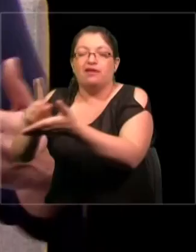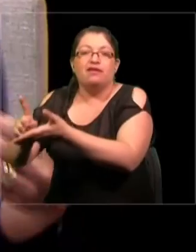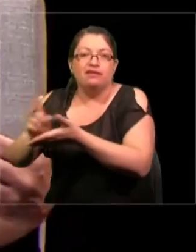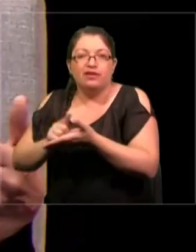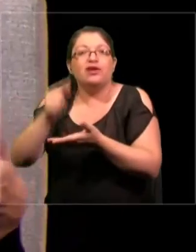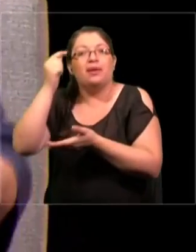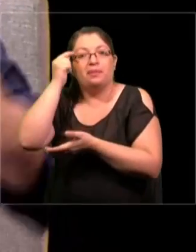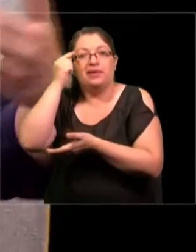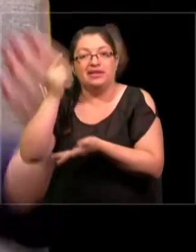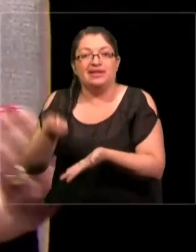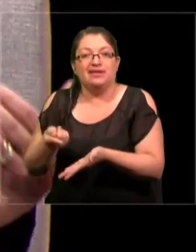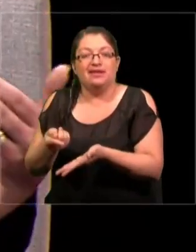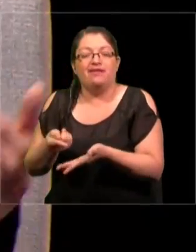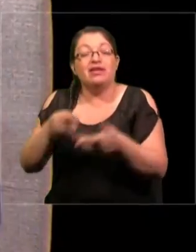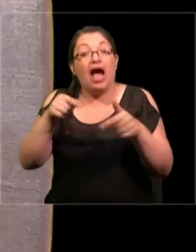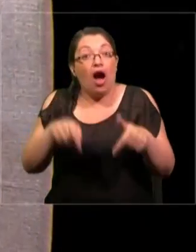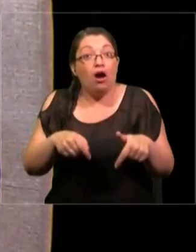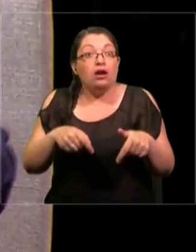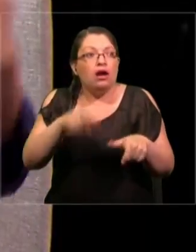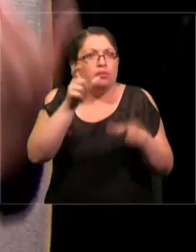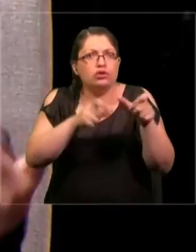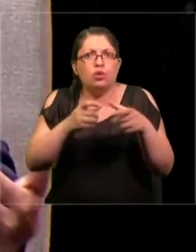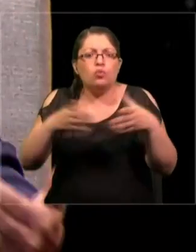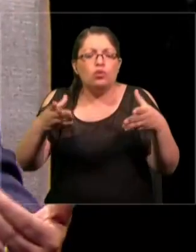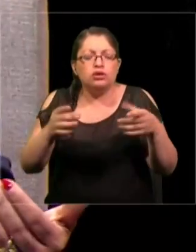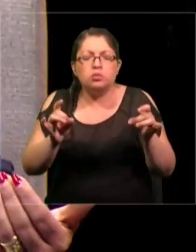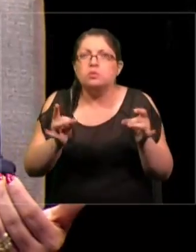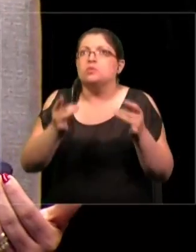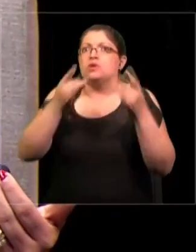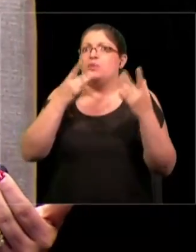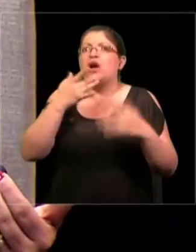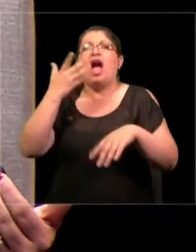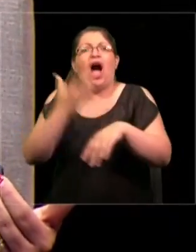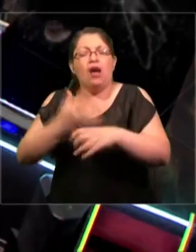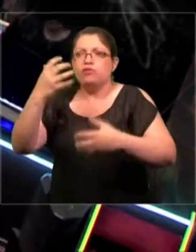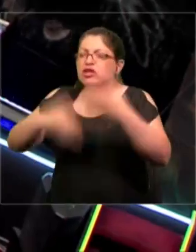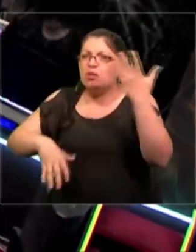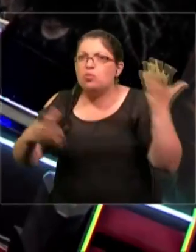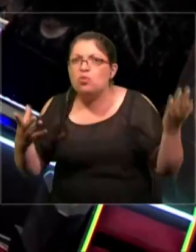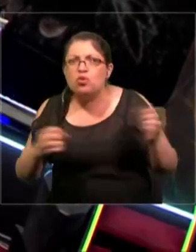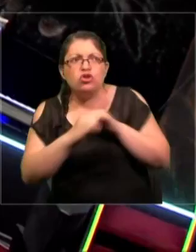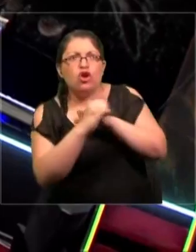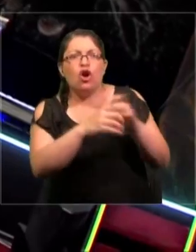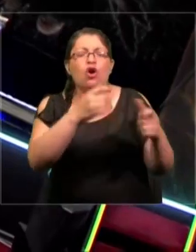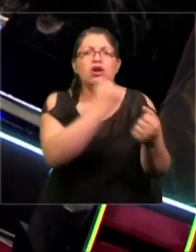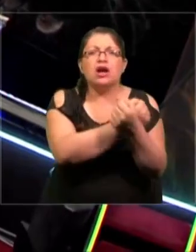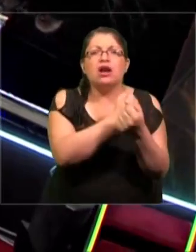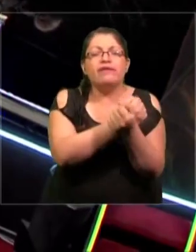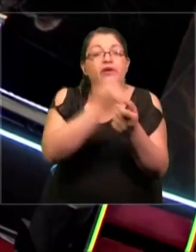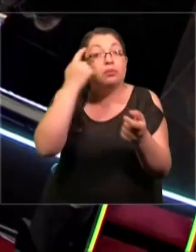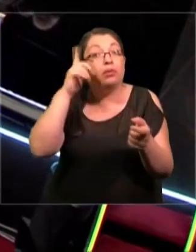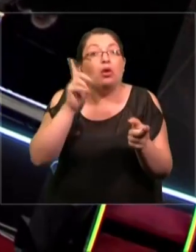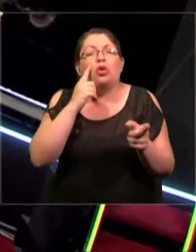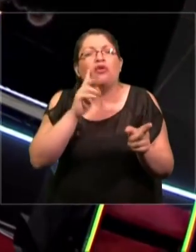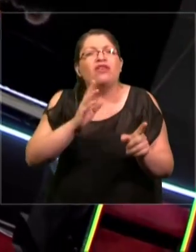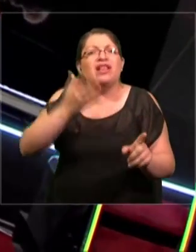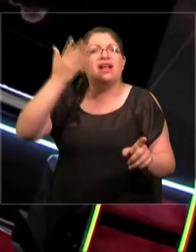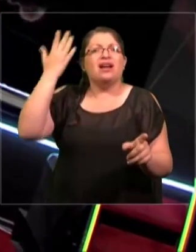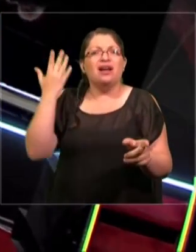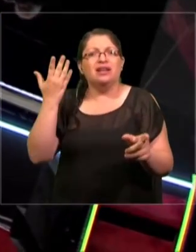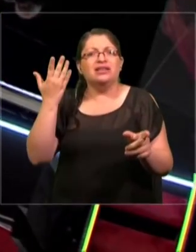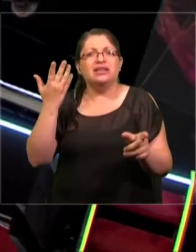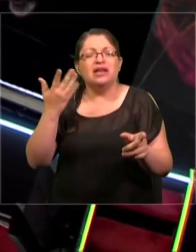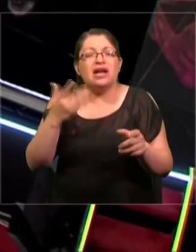Y por ende ahora muchos se sorprenden de los niveles de violencia que hay contra la policía, sin embargo no se dan cuenta que los millones